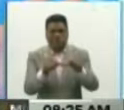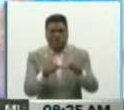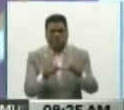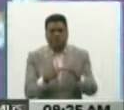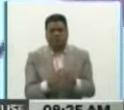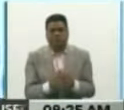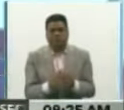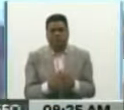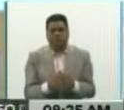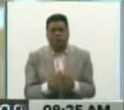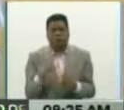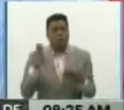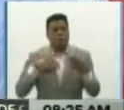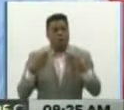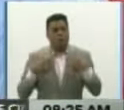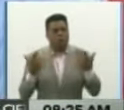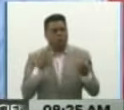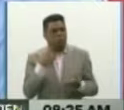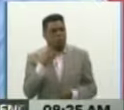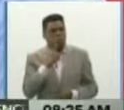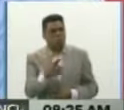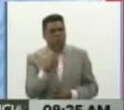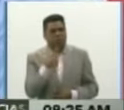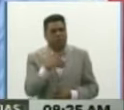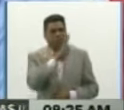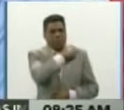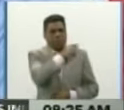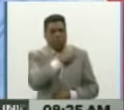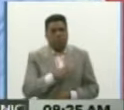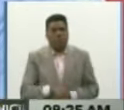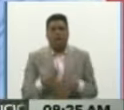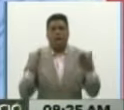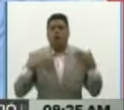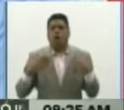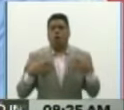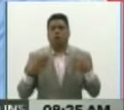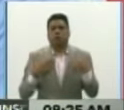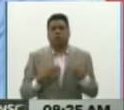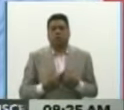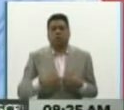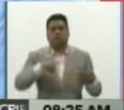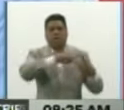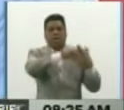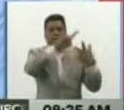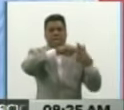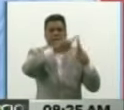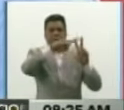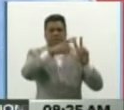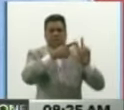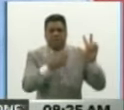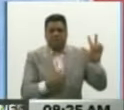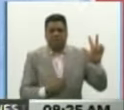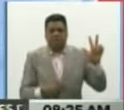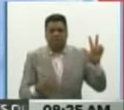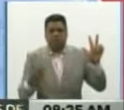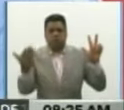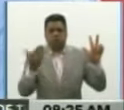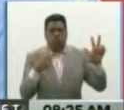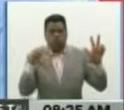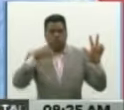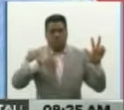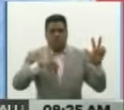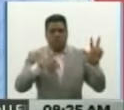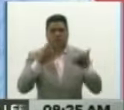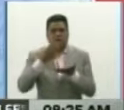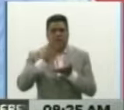tan contento, como dice Lorenzo Mendoza. Buenos días, contento no puedo estar porque es mi tercera vez que vengo al desayuno y